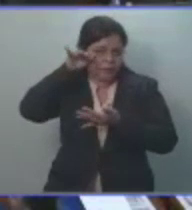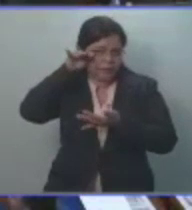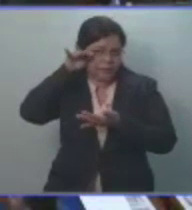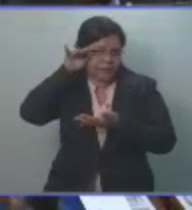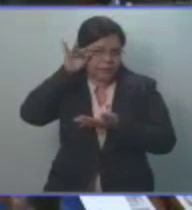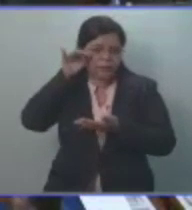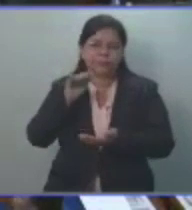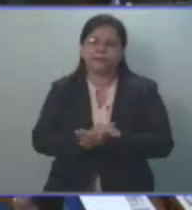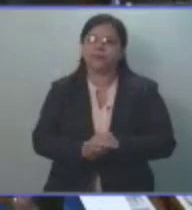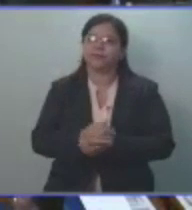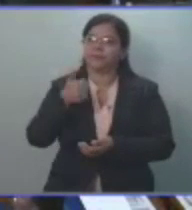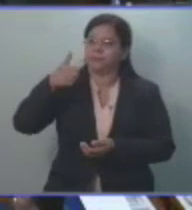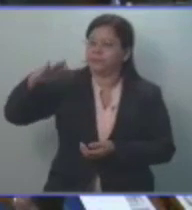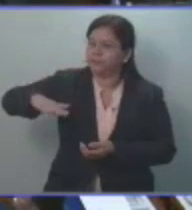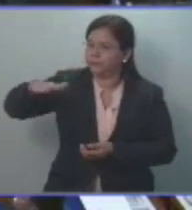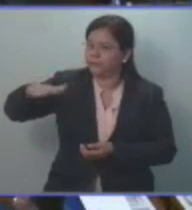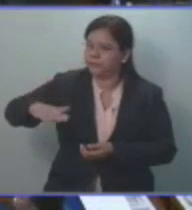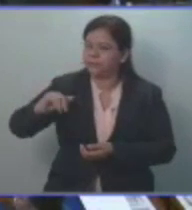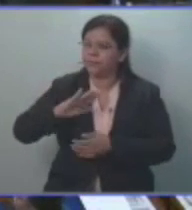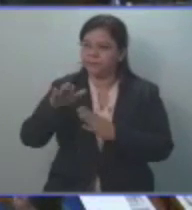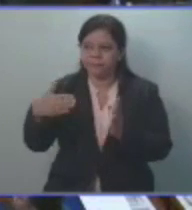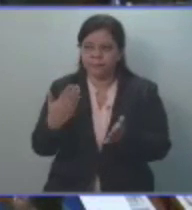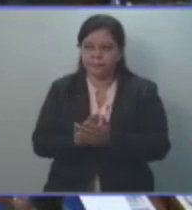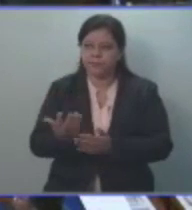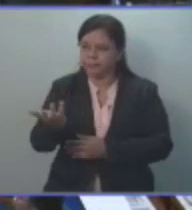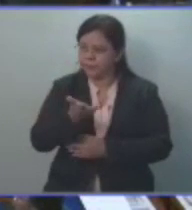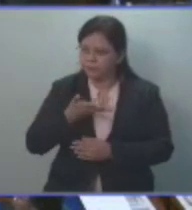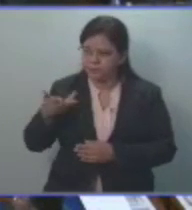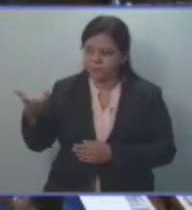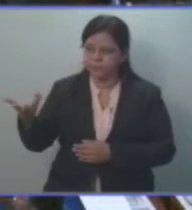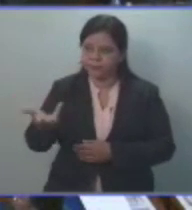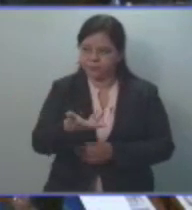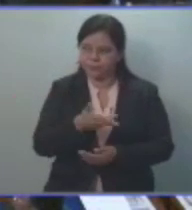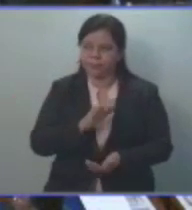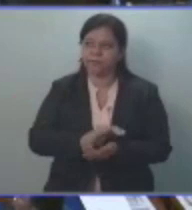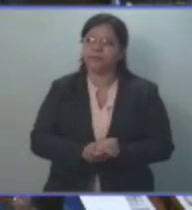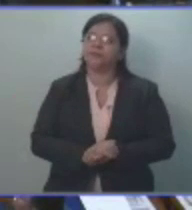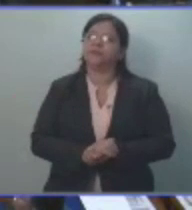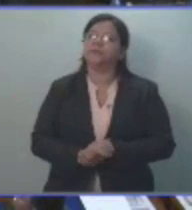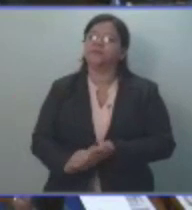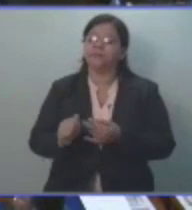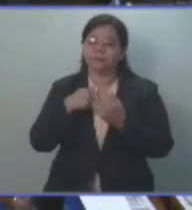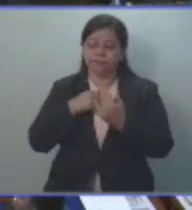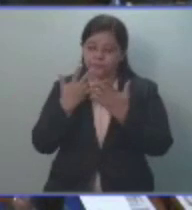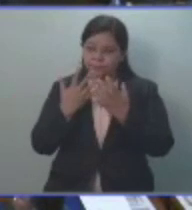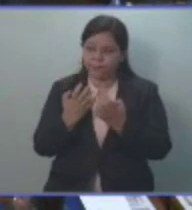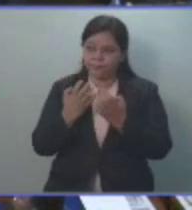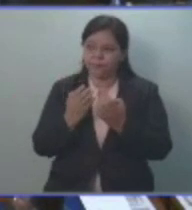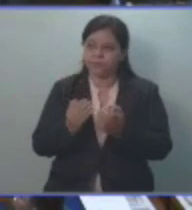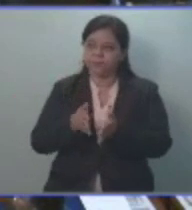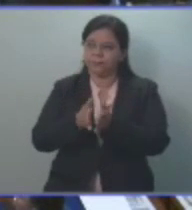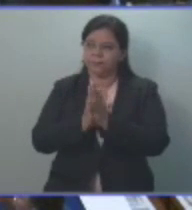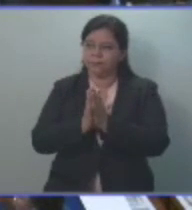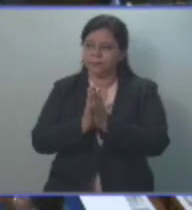Muy buenas tardes, tengan todos y todas. He solicitado la...